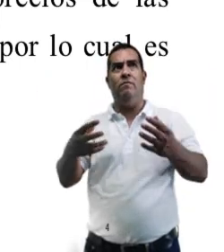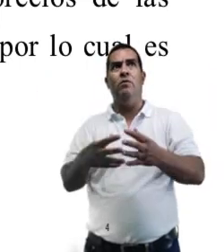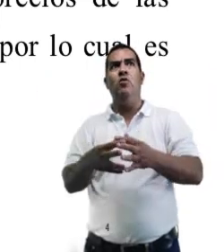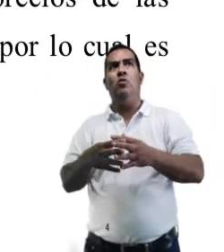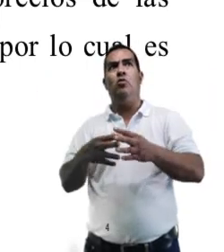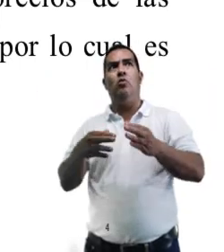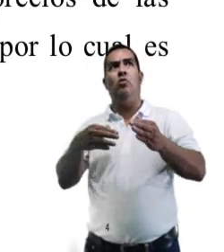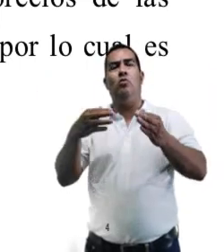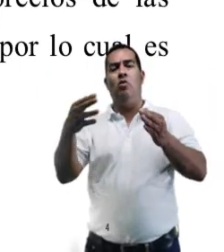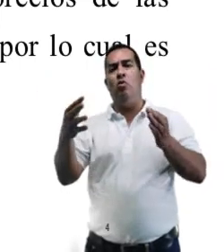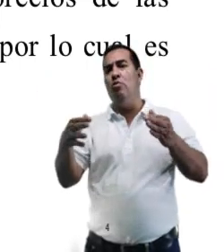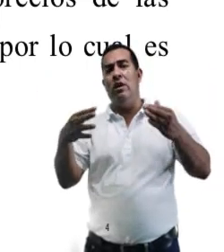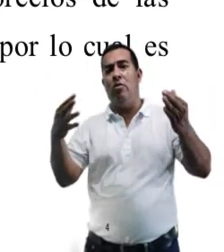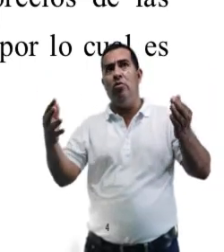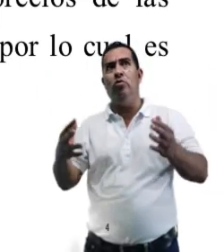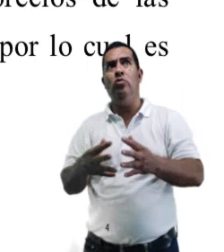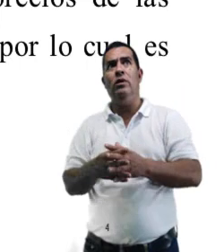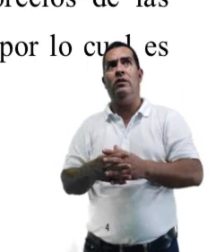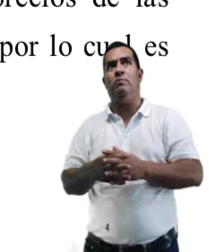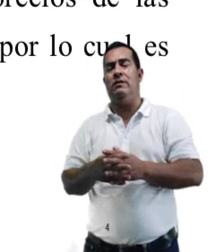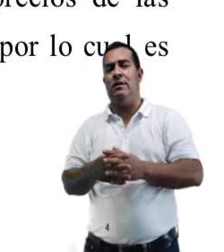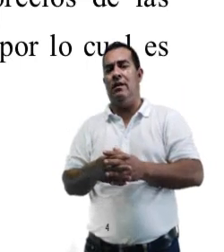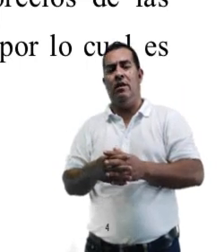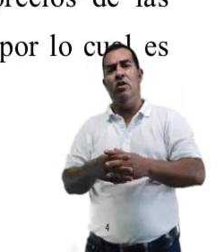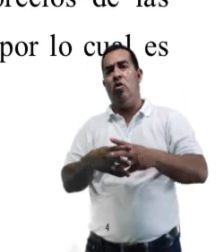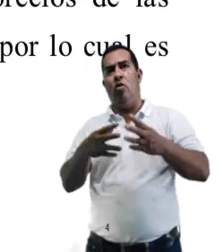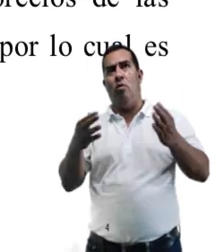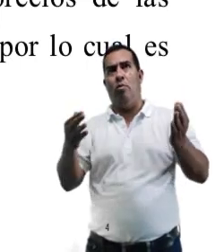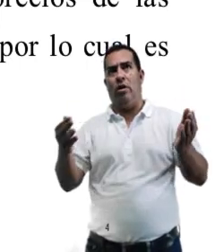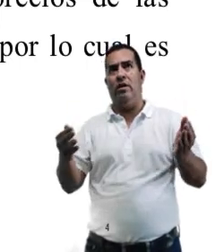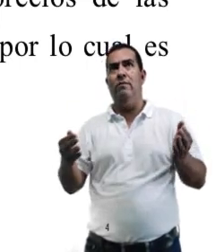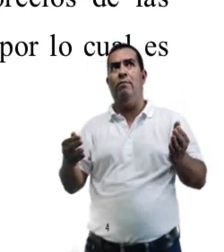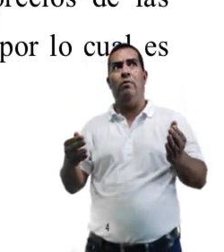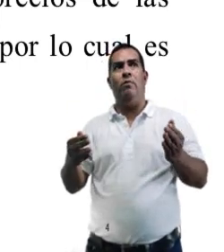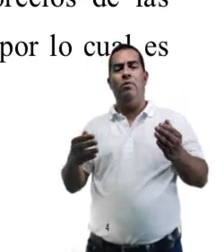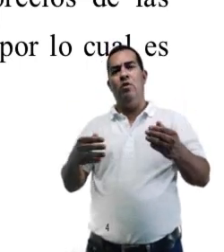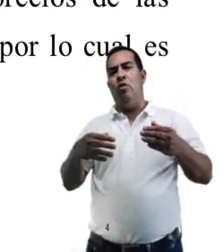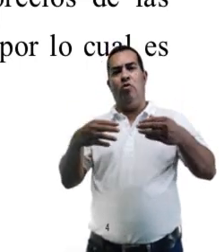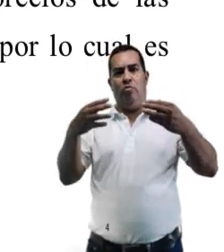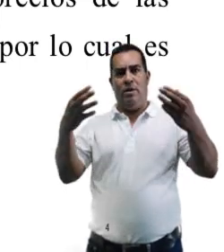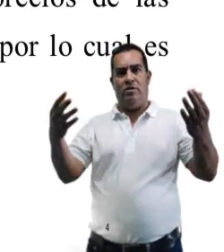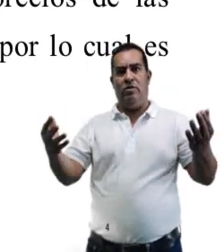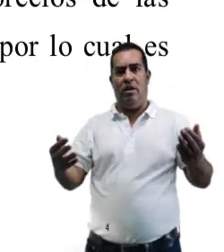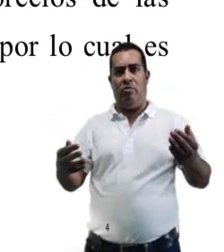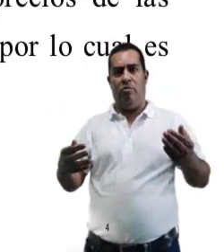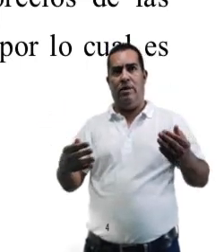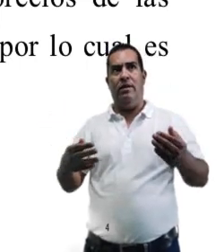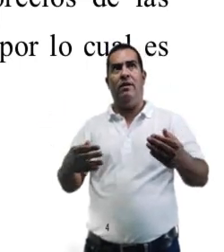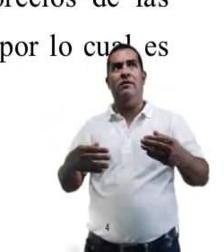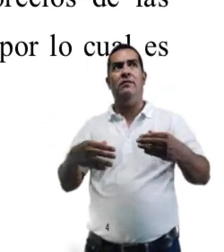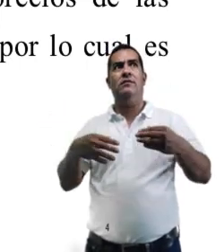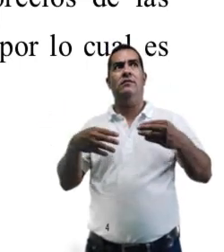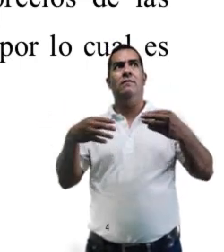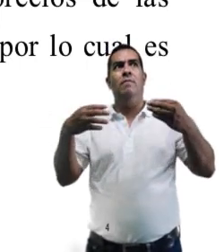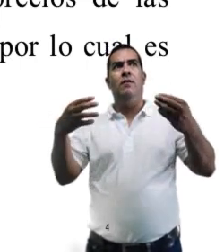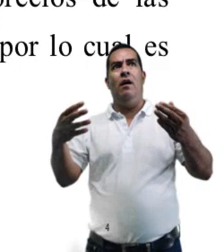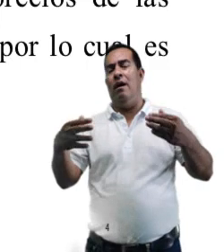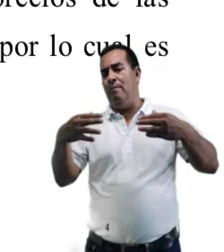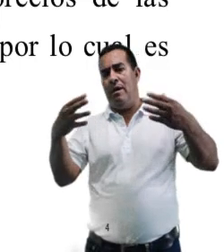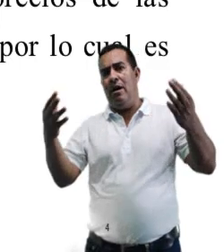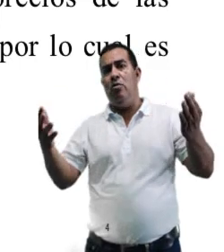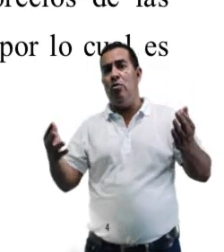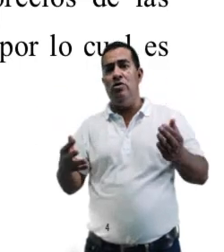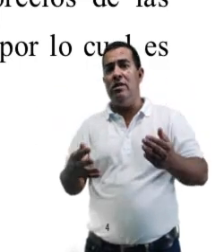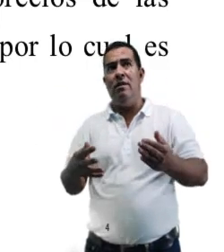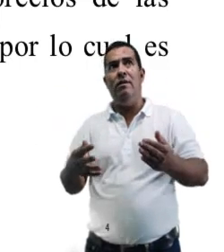tercero o con una coyuntura especial, como por ejemplo, los precios de las propiedades